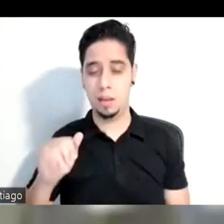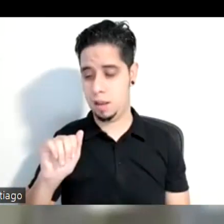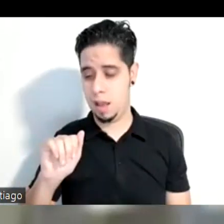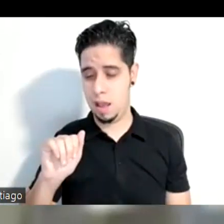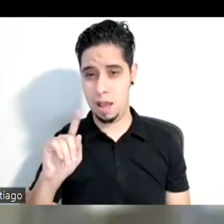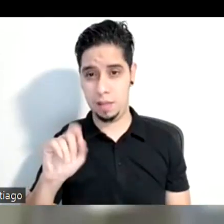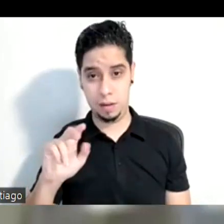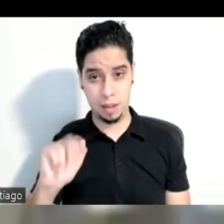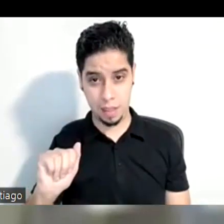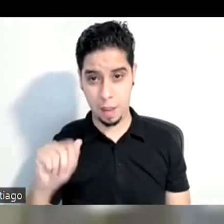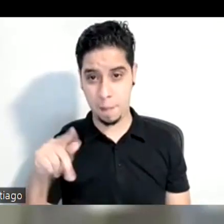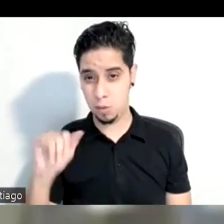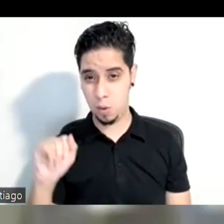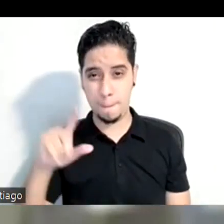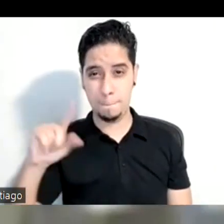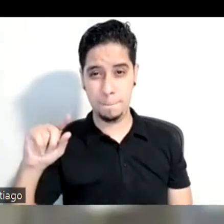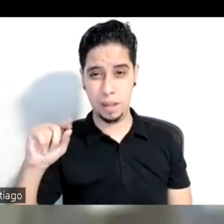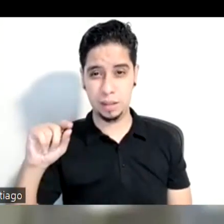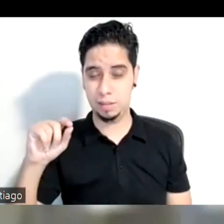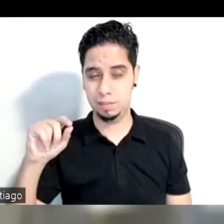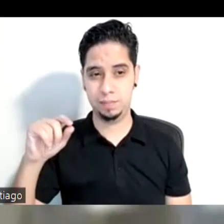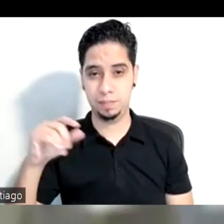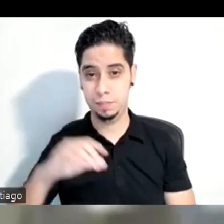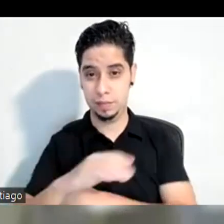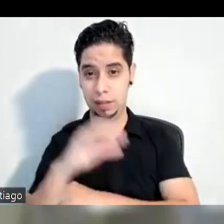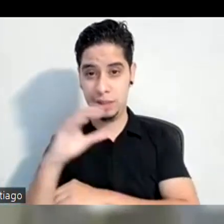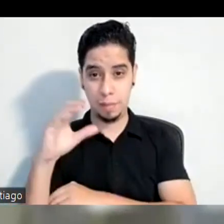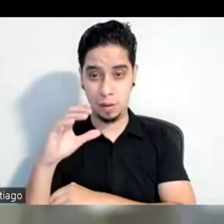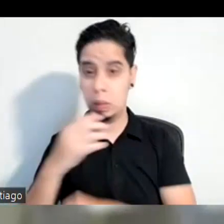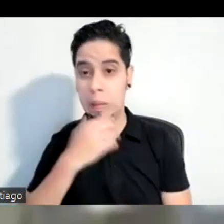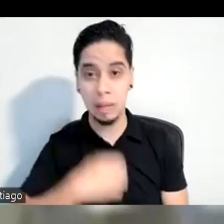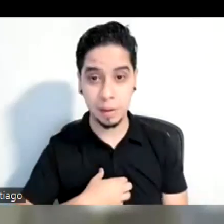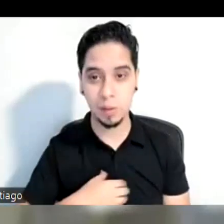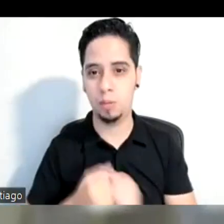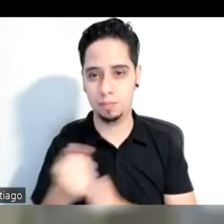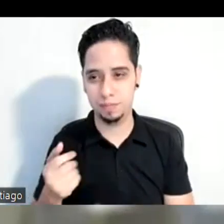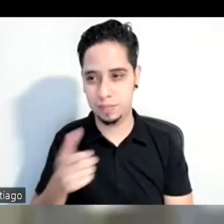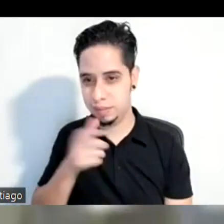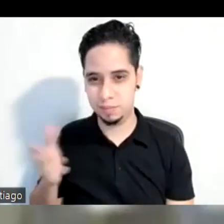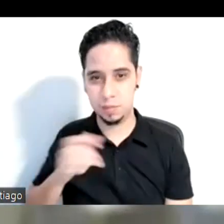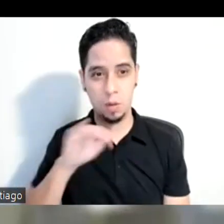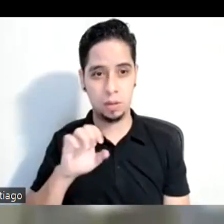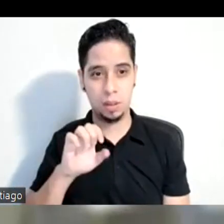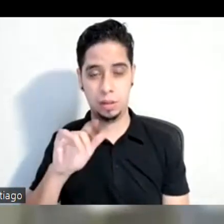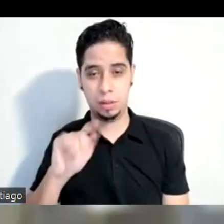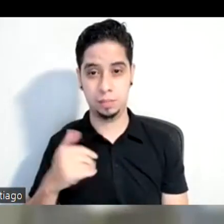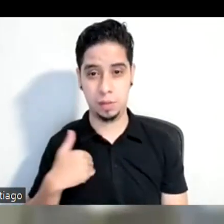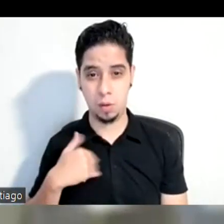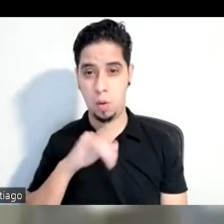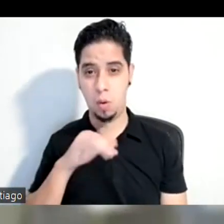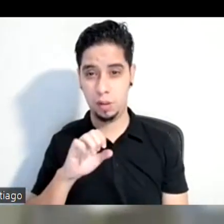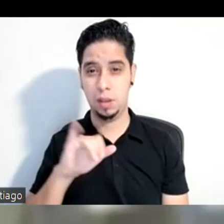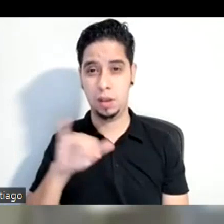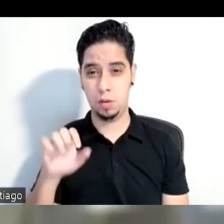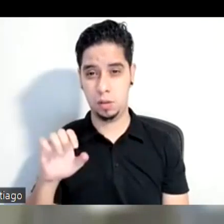de diciembre, mira, lo comentamos. José Beltrán. Mira, sí, tengo